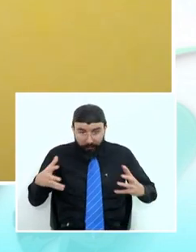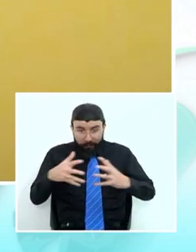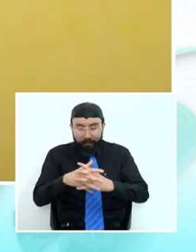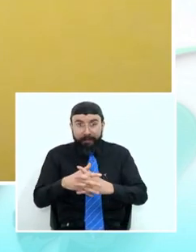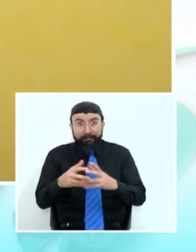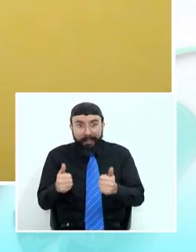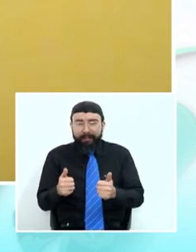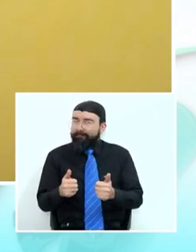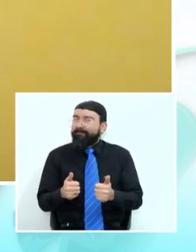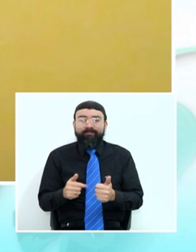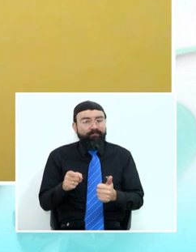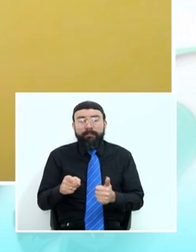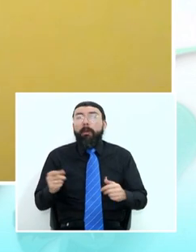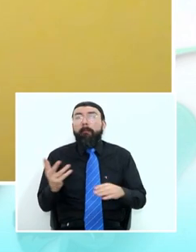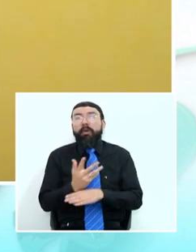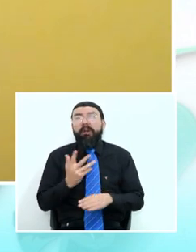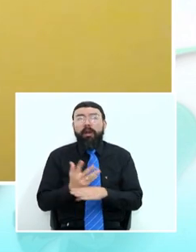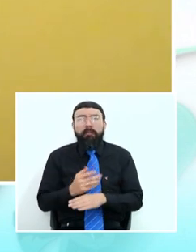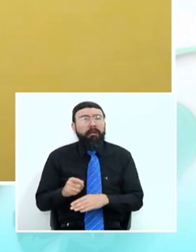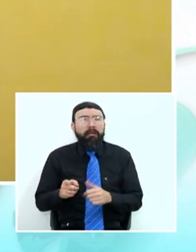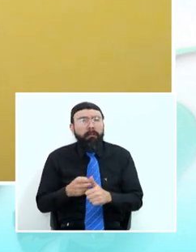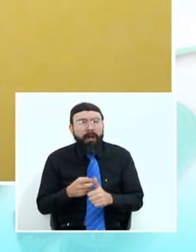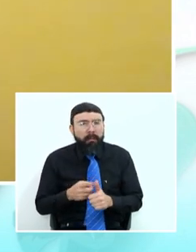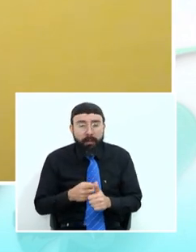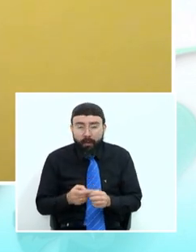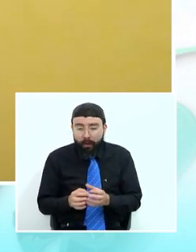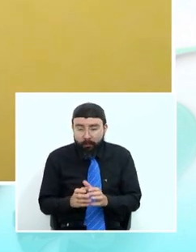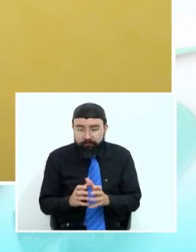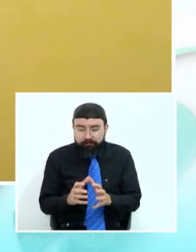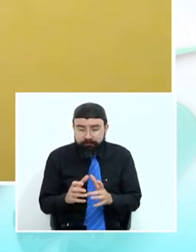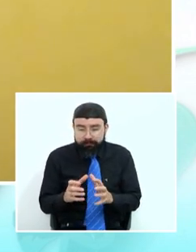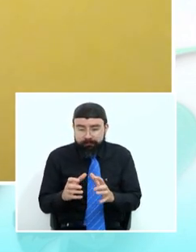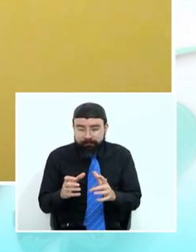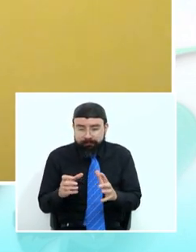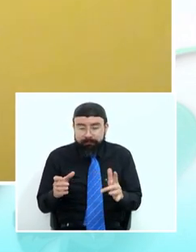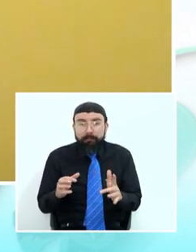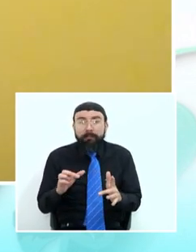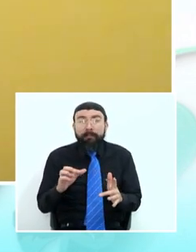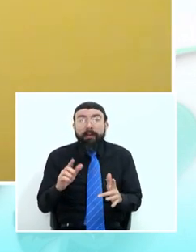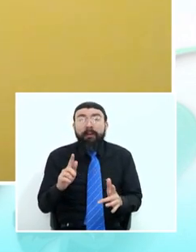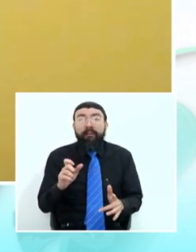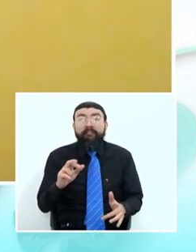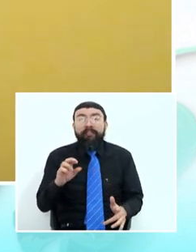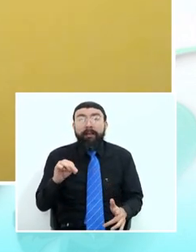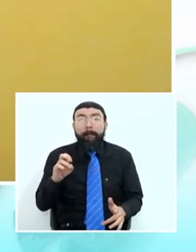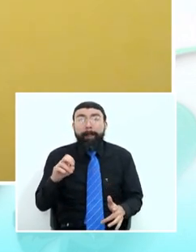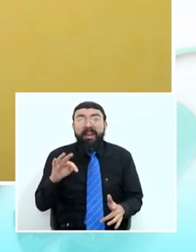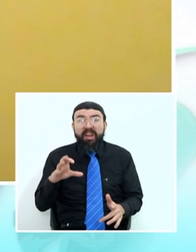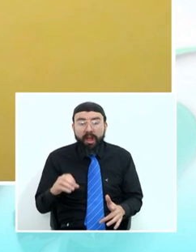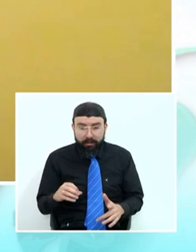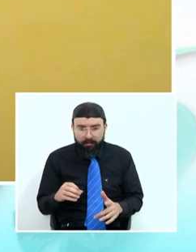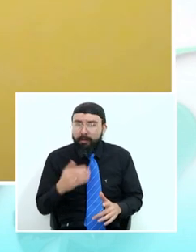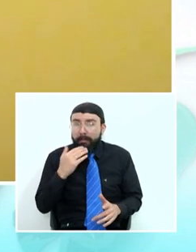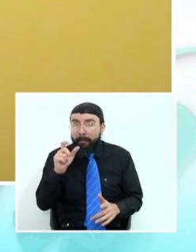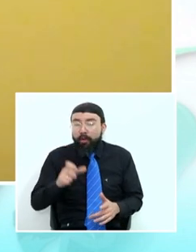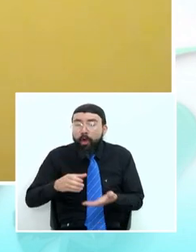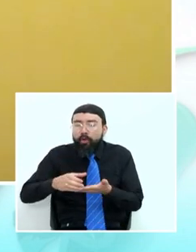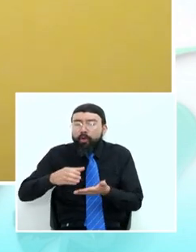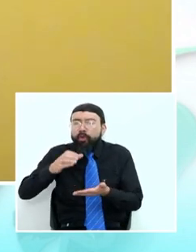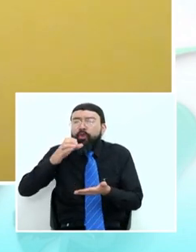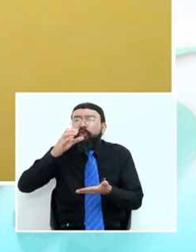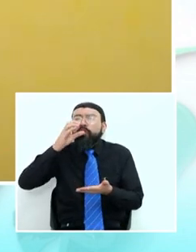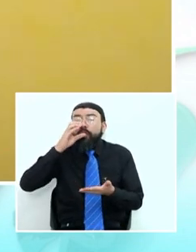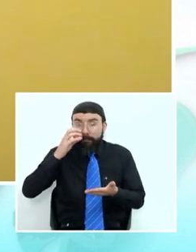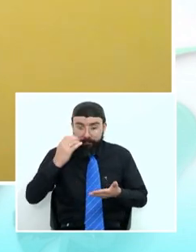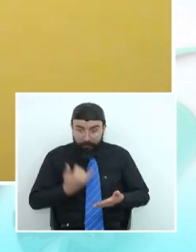un problema, primero, de fermentos grandísimos. La persona que tome esto va a tener una